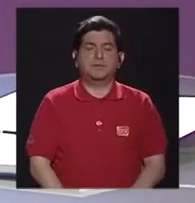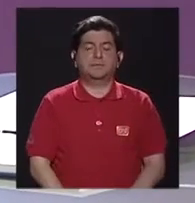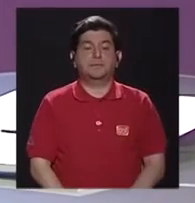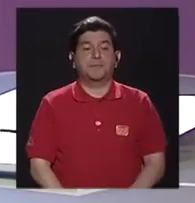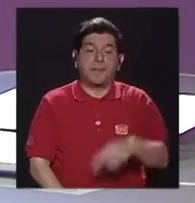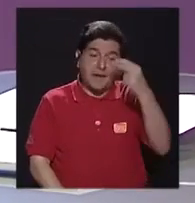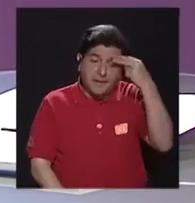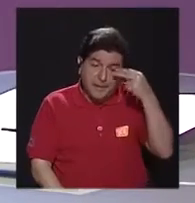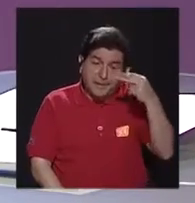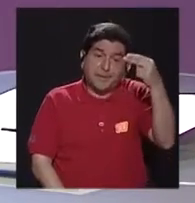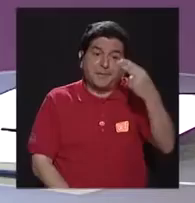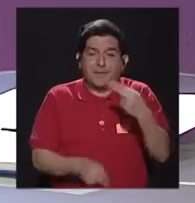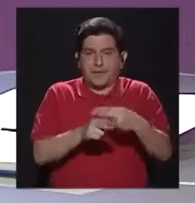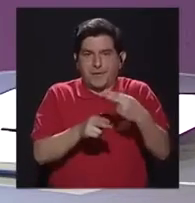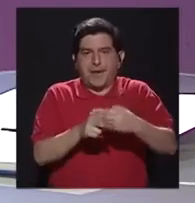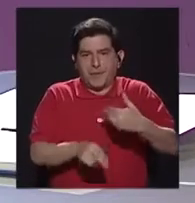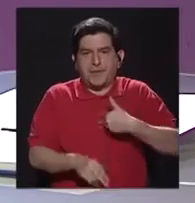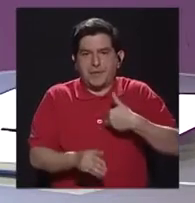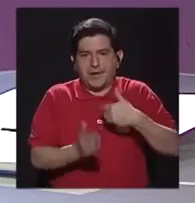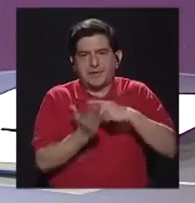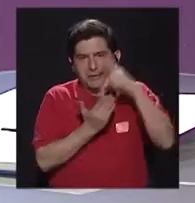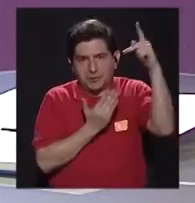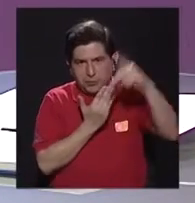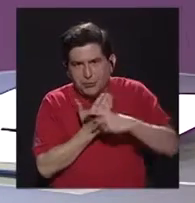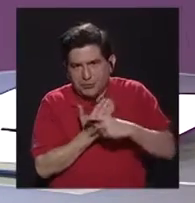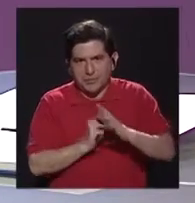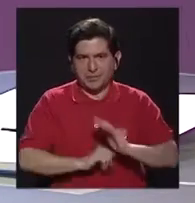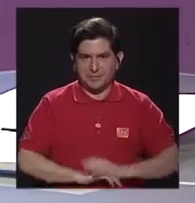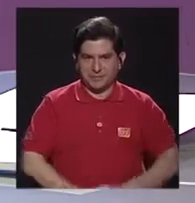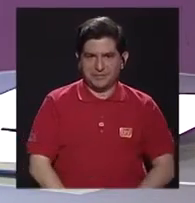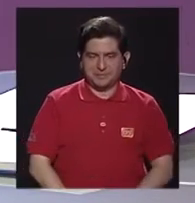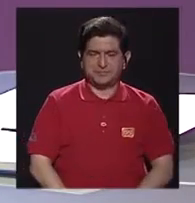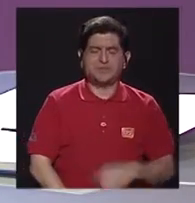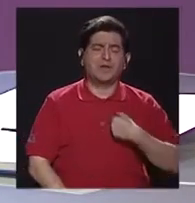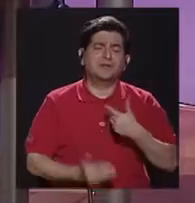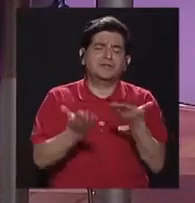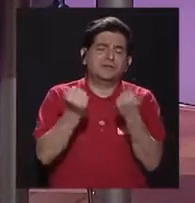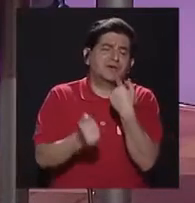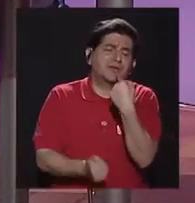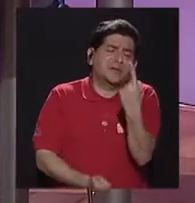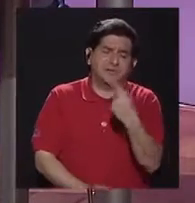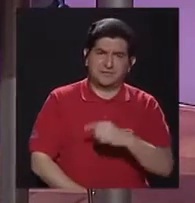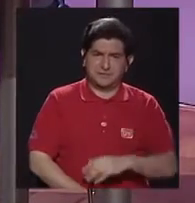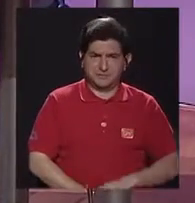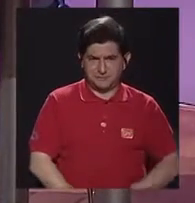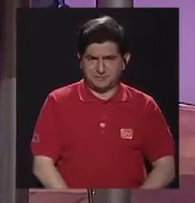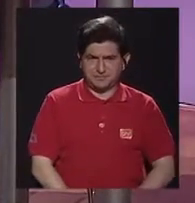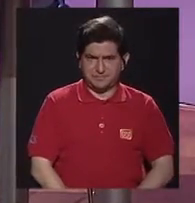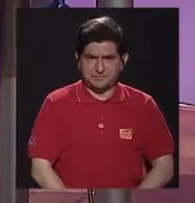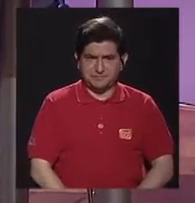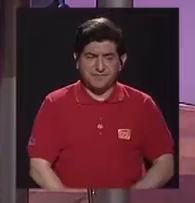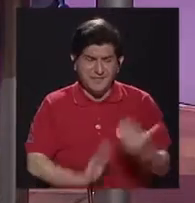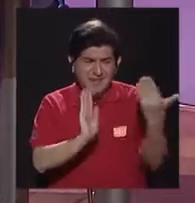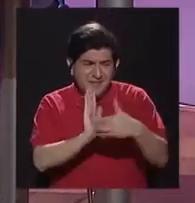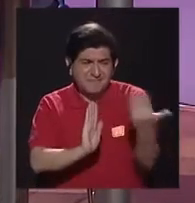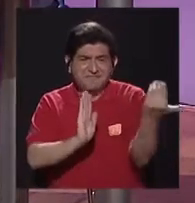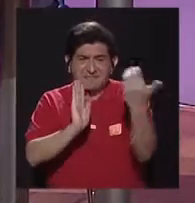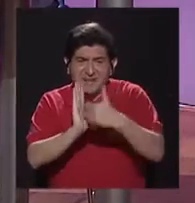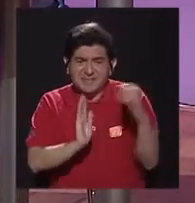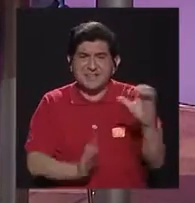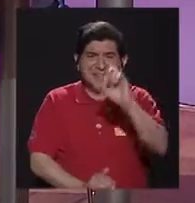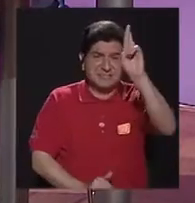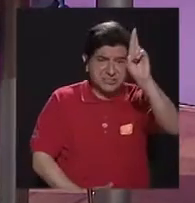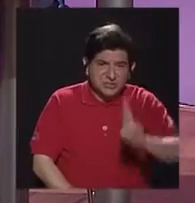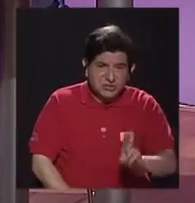honor al nombre que lleva este programa, ¿verdad? Yo quisiera decir que el daño que se le ha causado a Costa